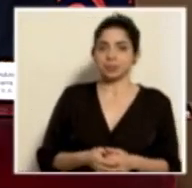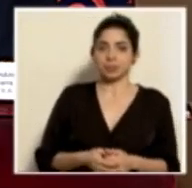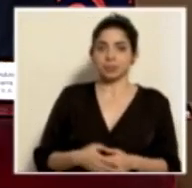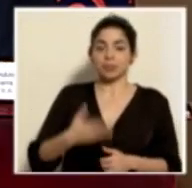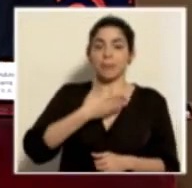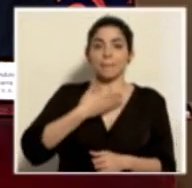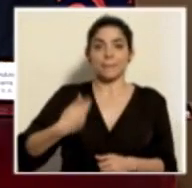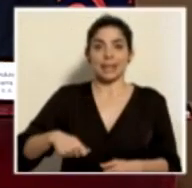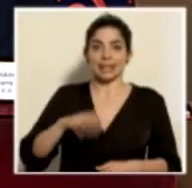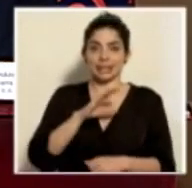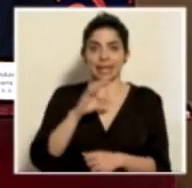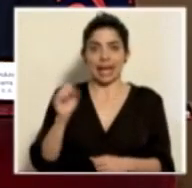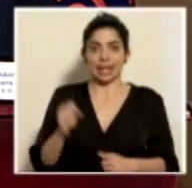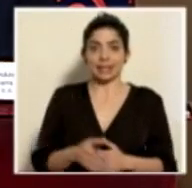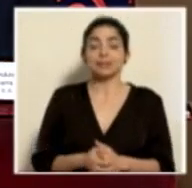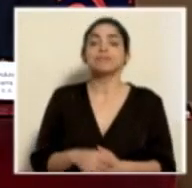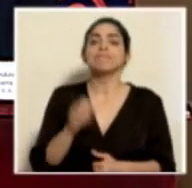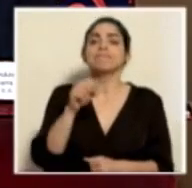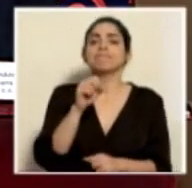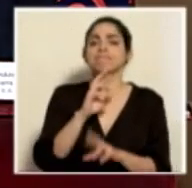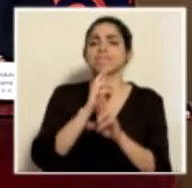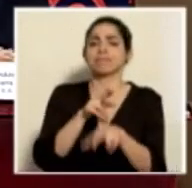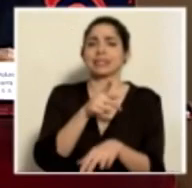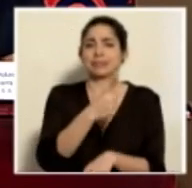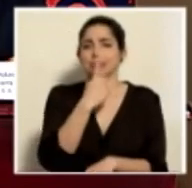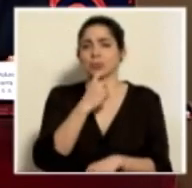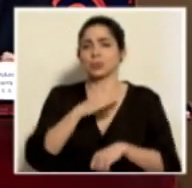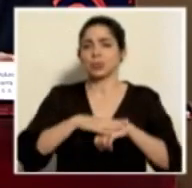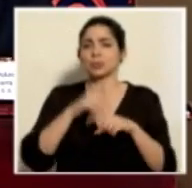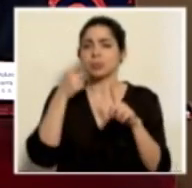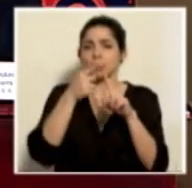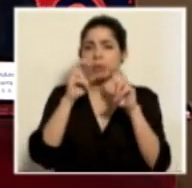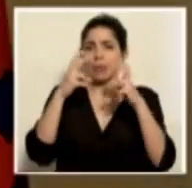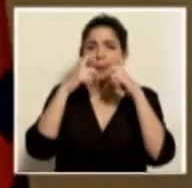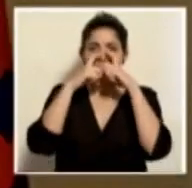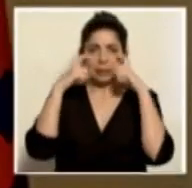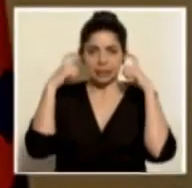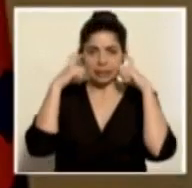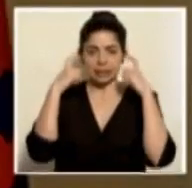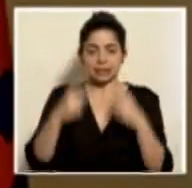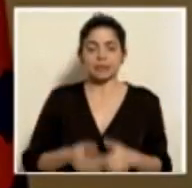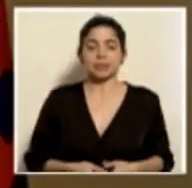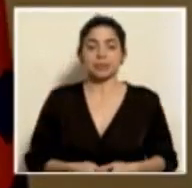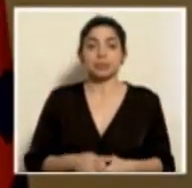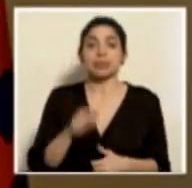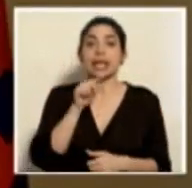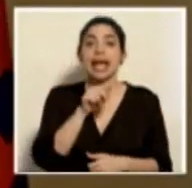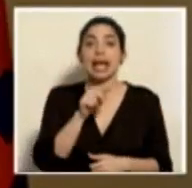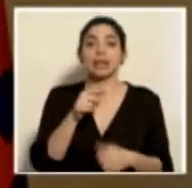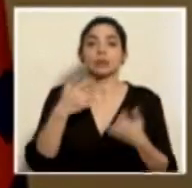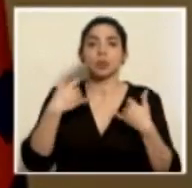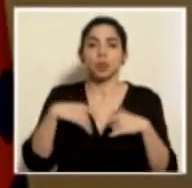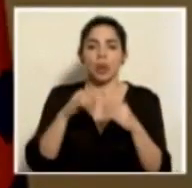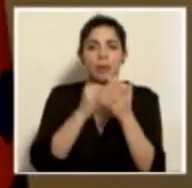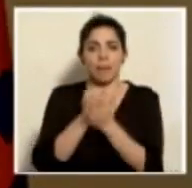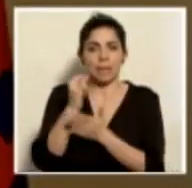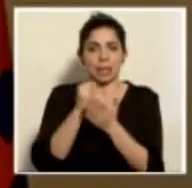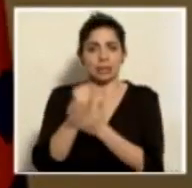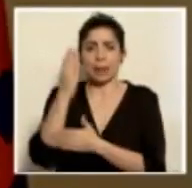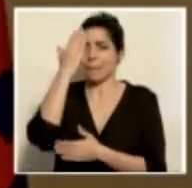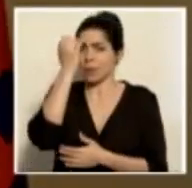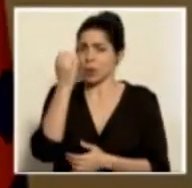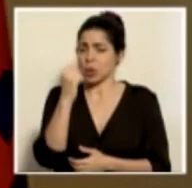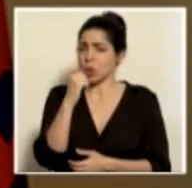Presidente Ejecutivo de la Caja, por favor. Sí, para contestar esto de las mascarillas. Eso está bajo investigación porque